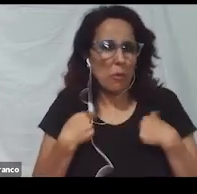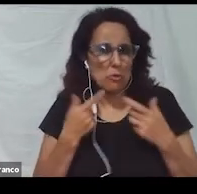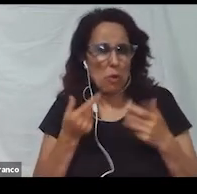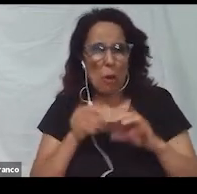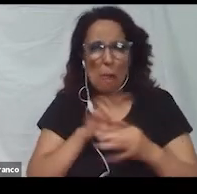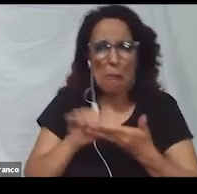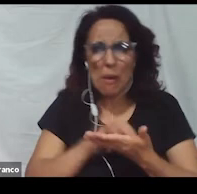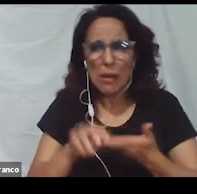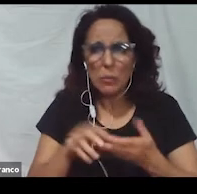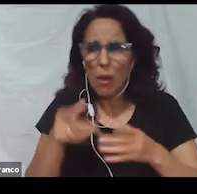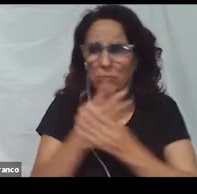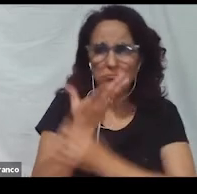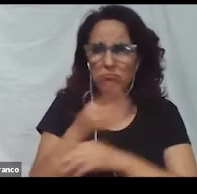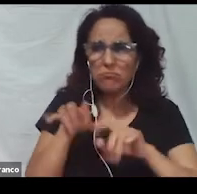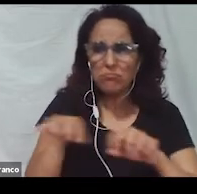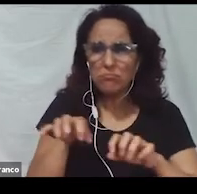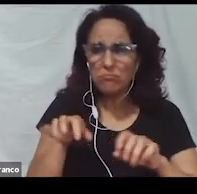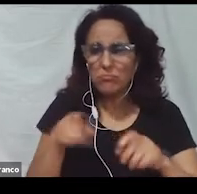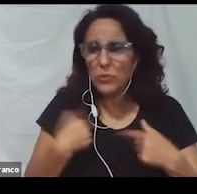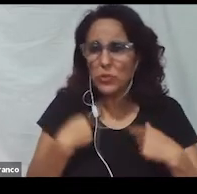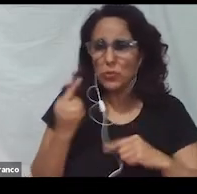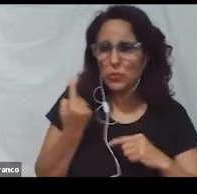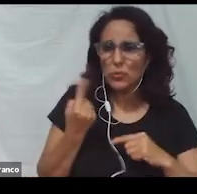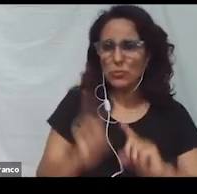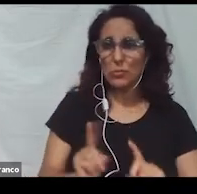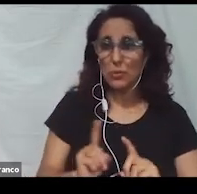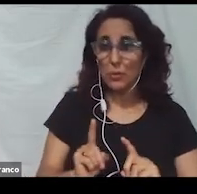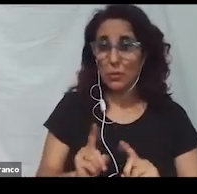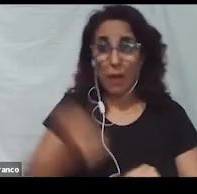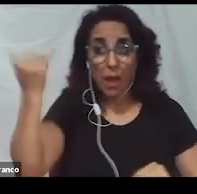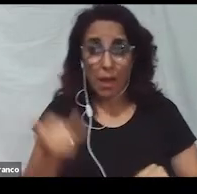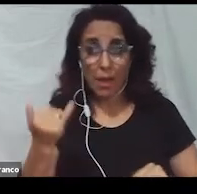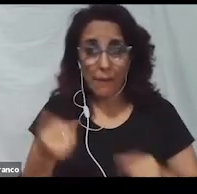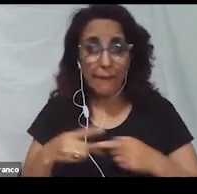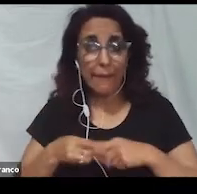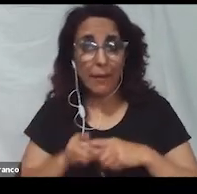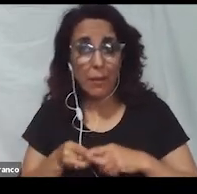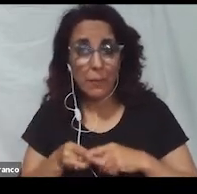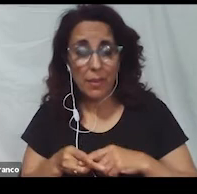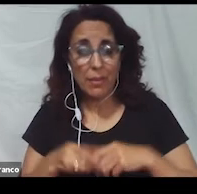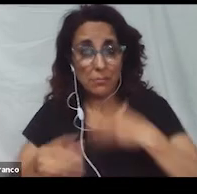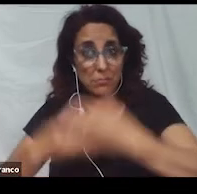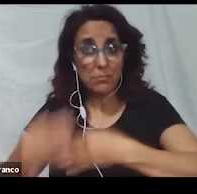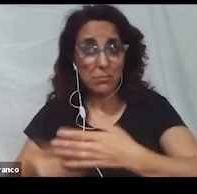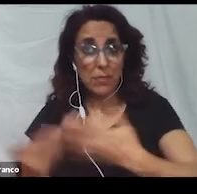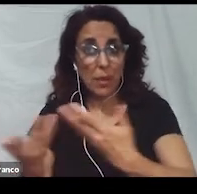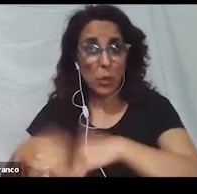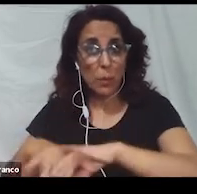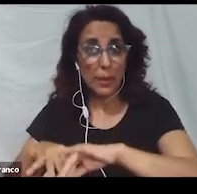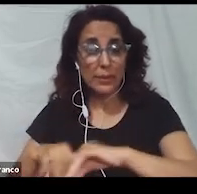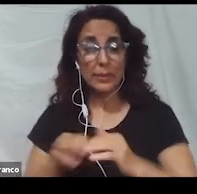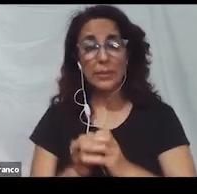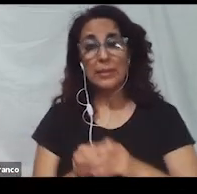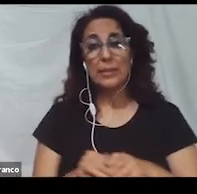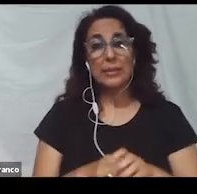y no tener que yo hacerlo manual? Existen esas herramientas. De advertencia les digo que probablemente esas herramientas solo